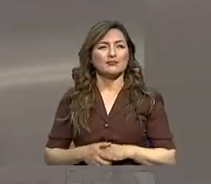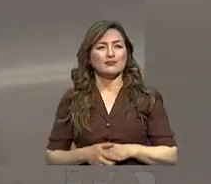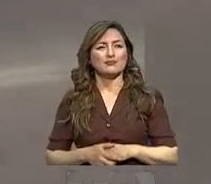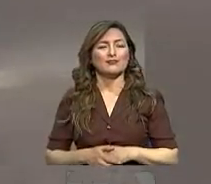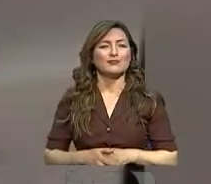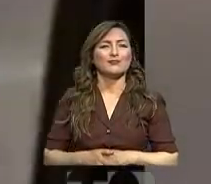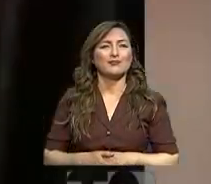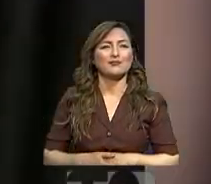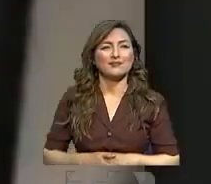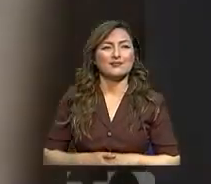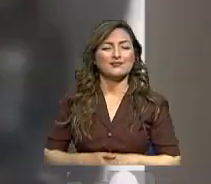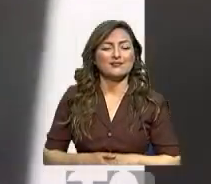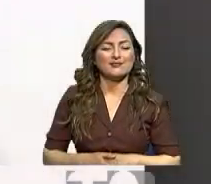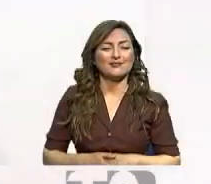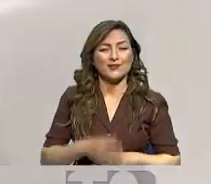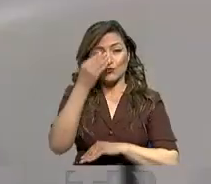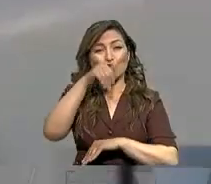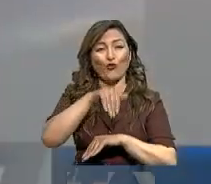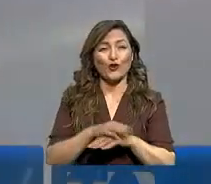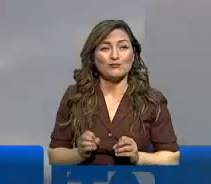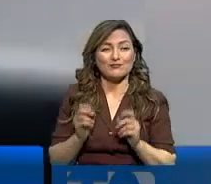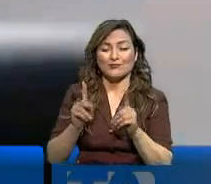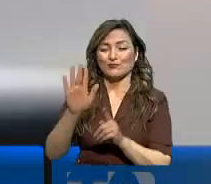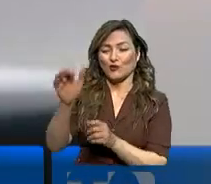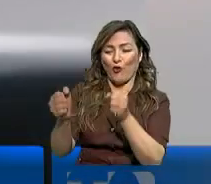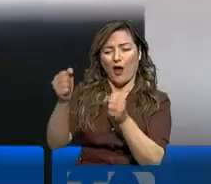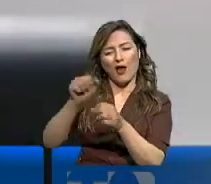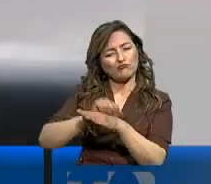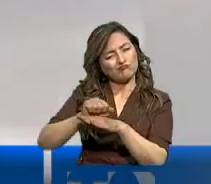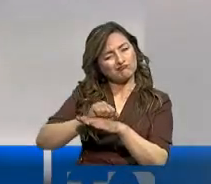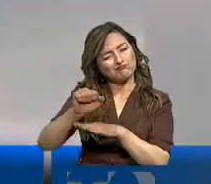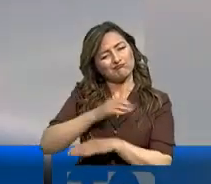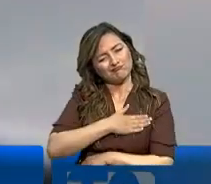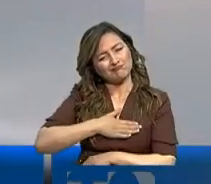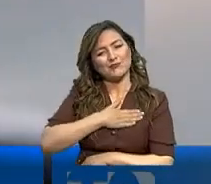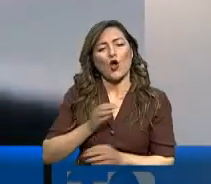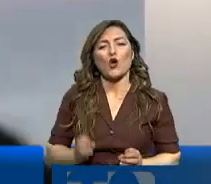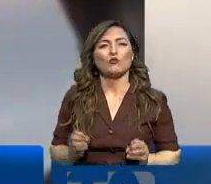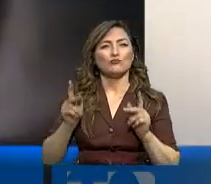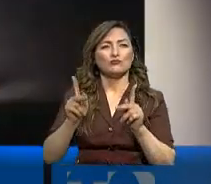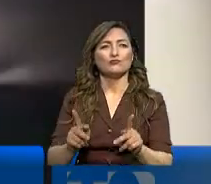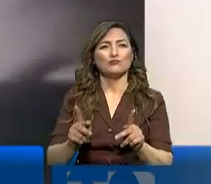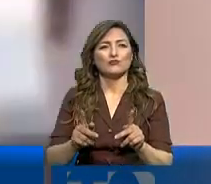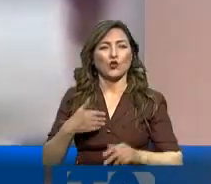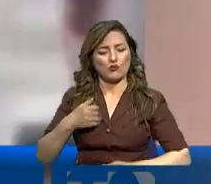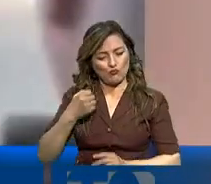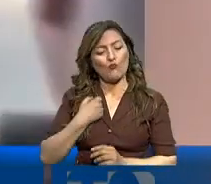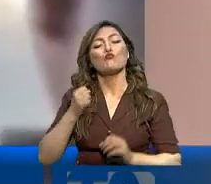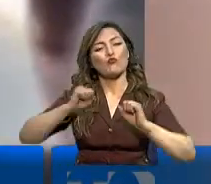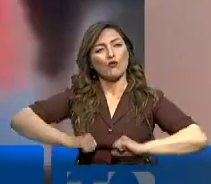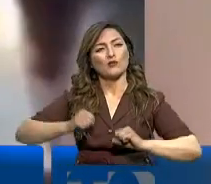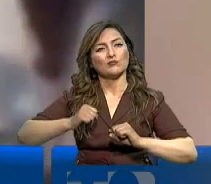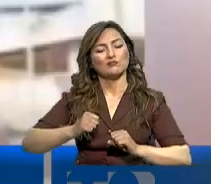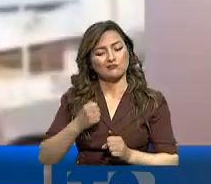buenas tardes, cuénteme, cuénteme, dígame. Deme la oportunidad de lavarle su vehículo, jefe. Deme la oportunidad de mostrarle que sí puedo lavar